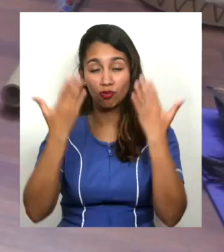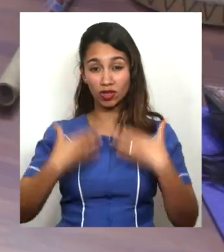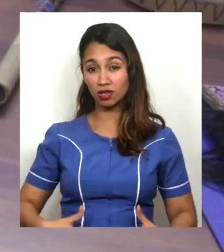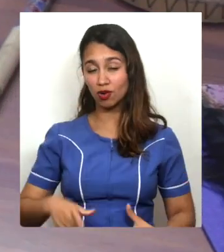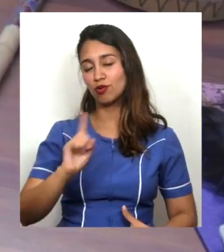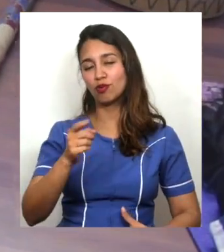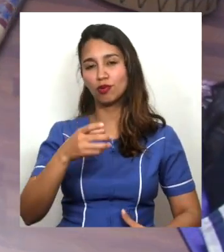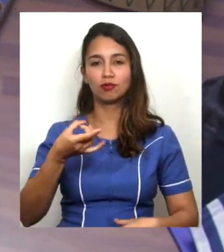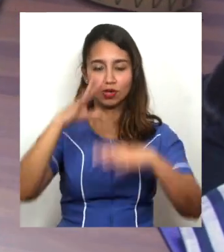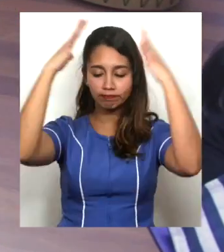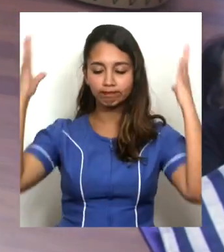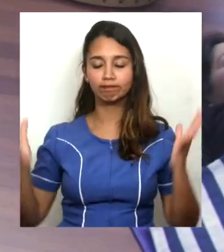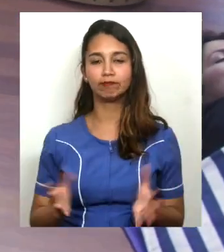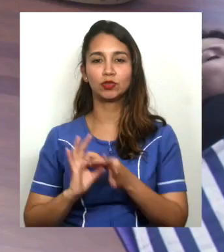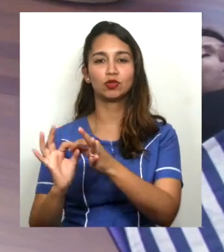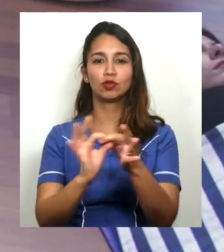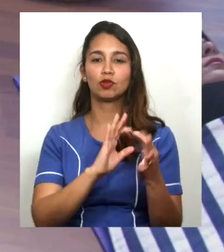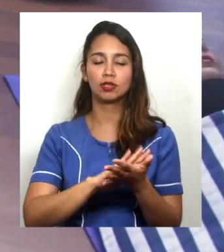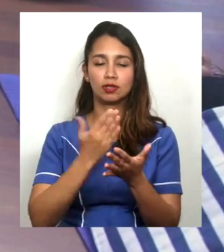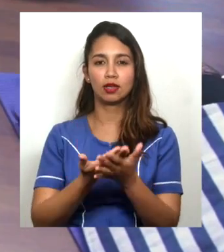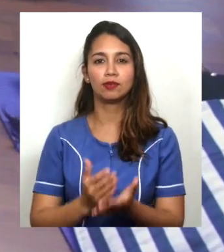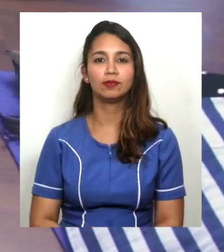no solamente a nivel físico, sino también espiritual.